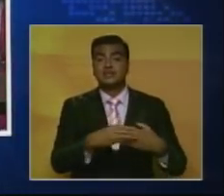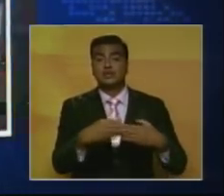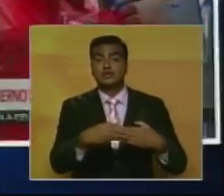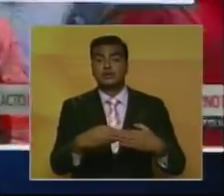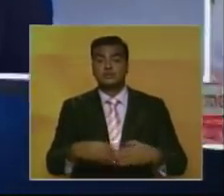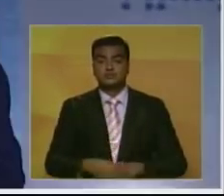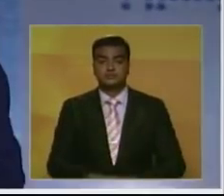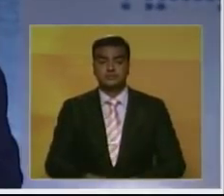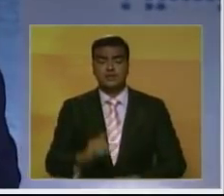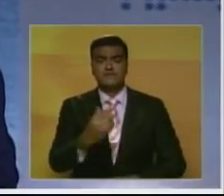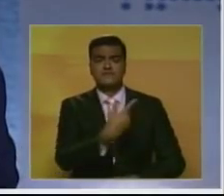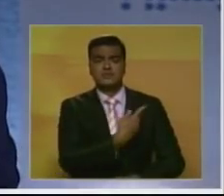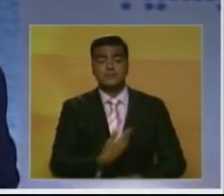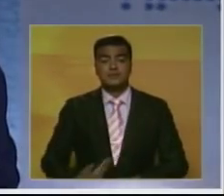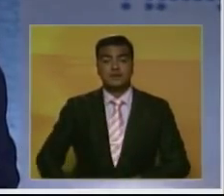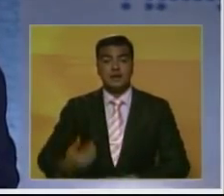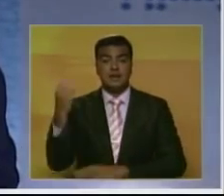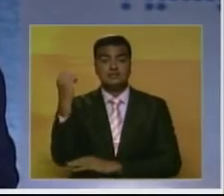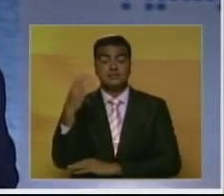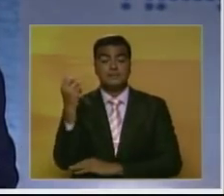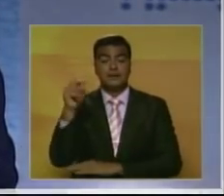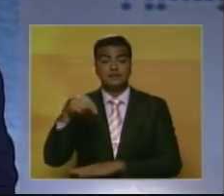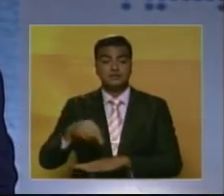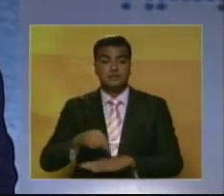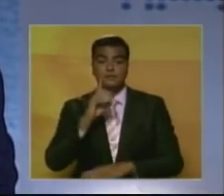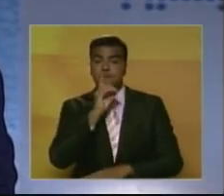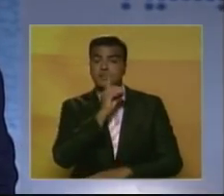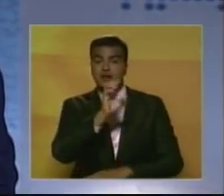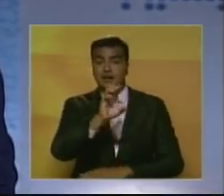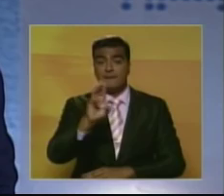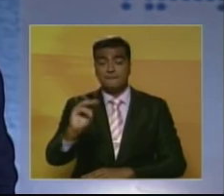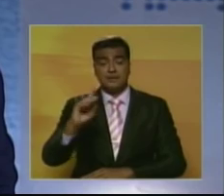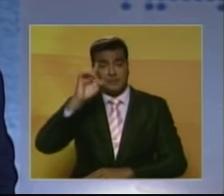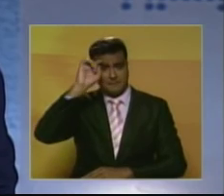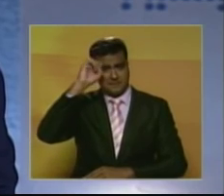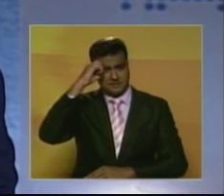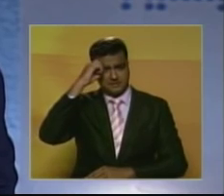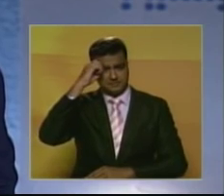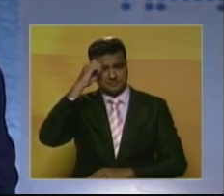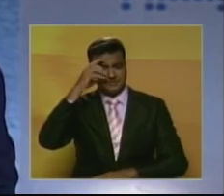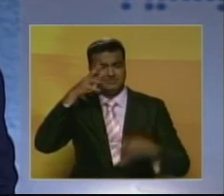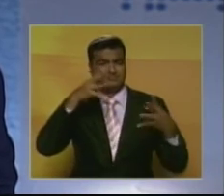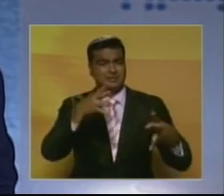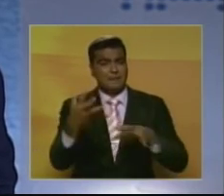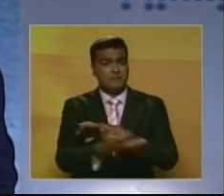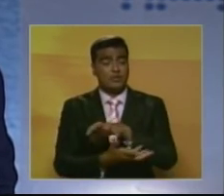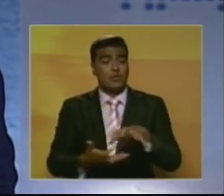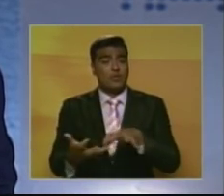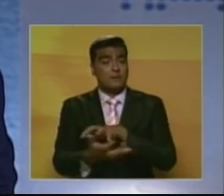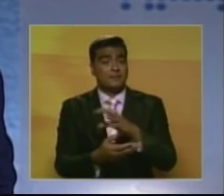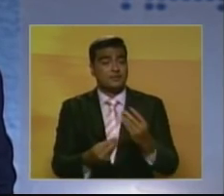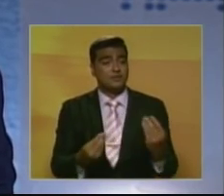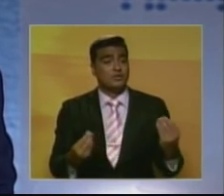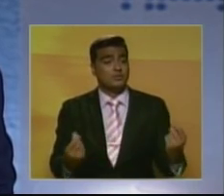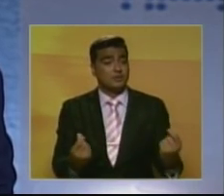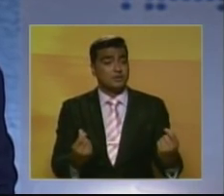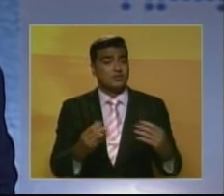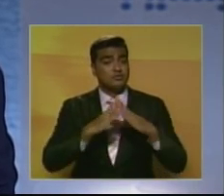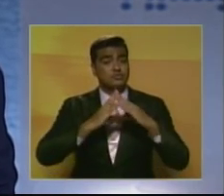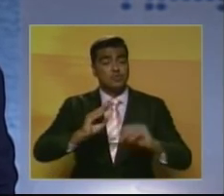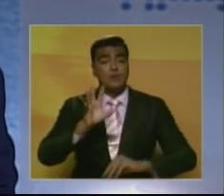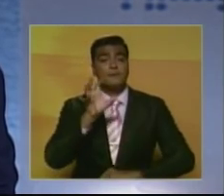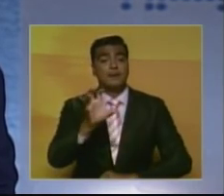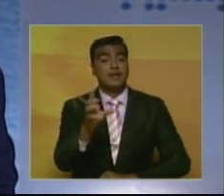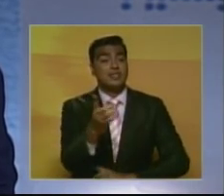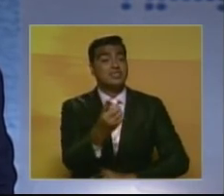El primer vicepresidente de la Asamblea Nacional, Enrique Márquez, considera que para atacar la grave crisis económica que aqueja al país